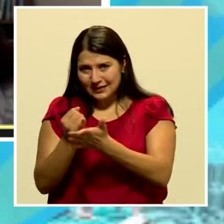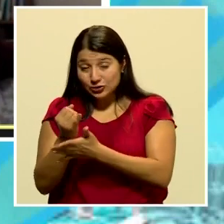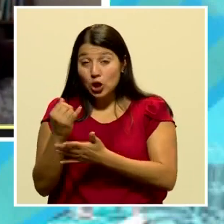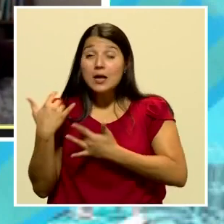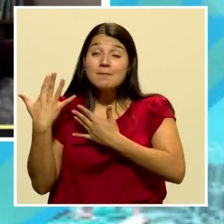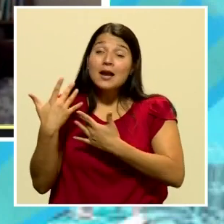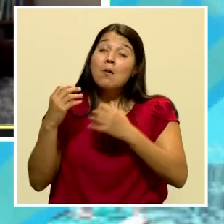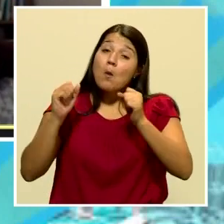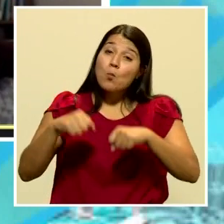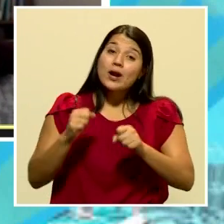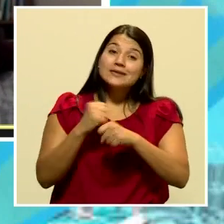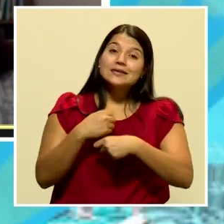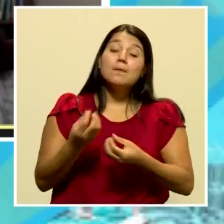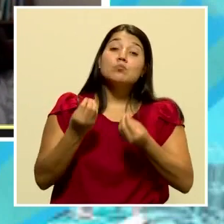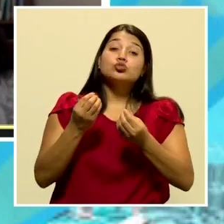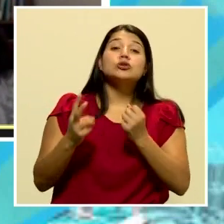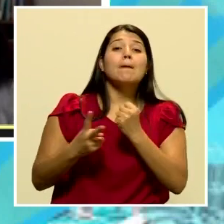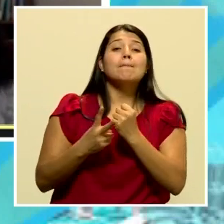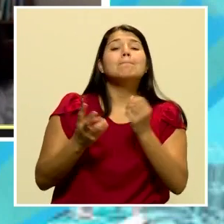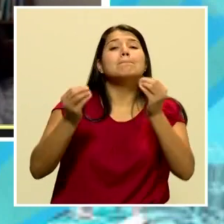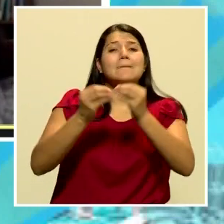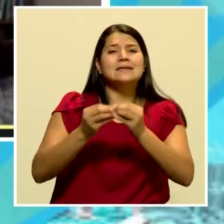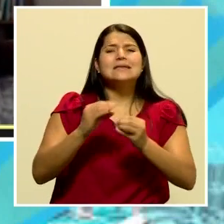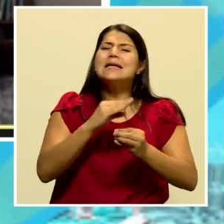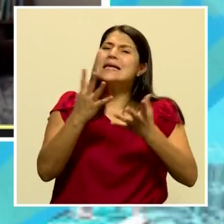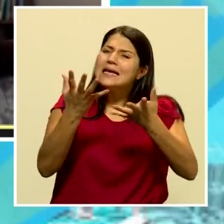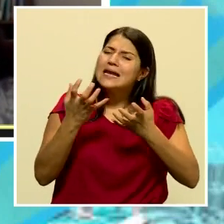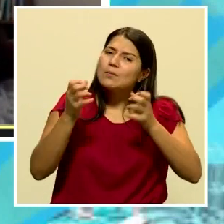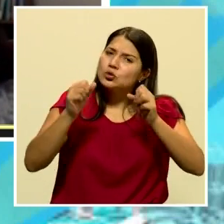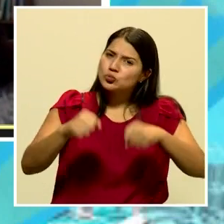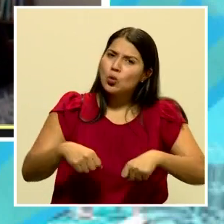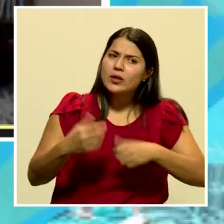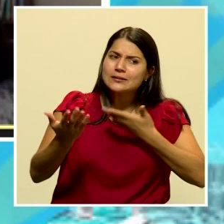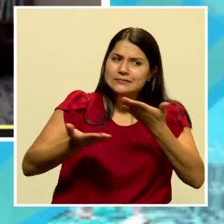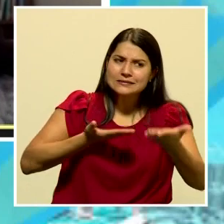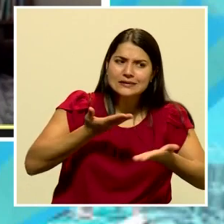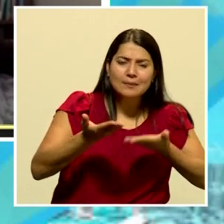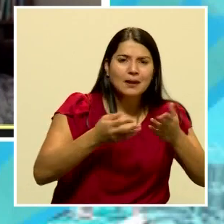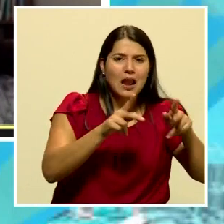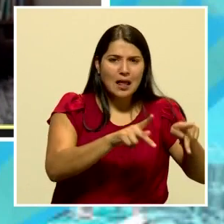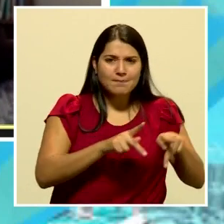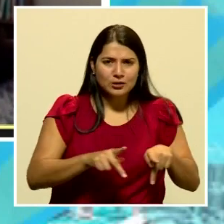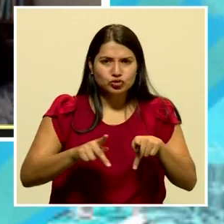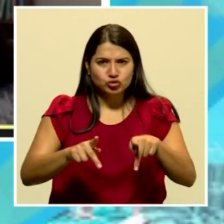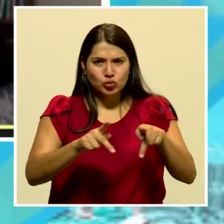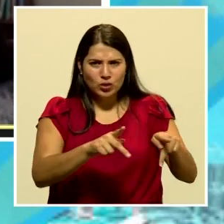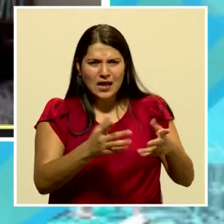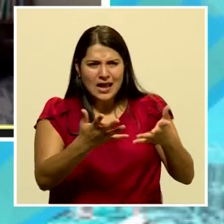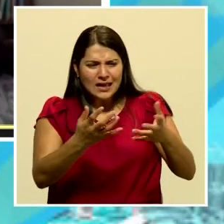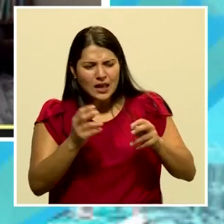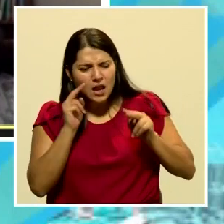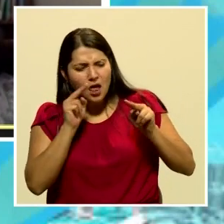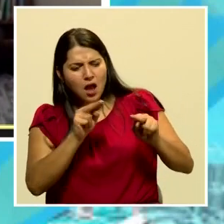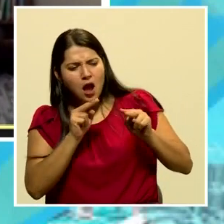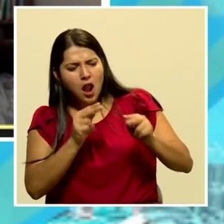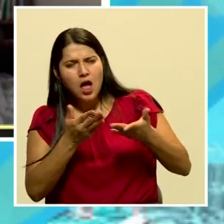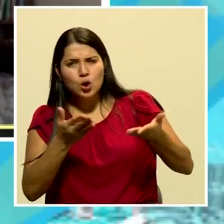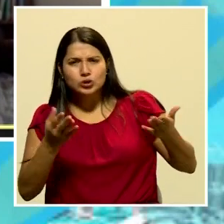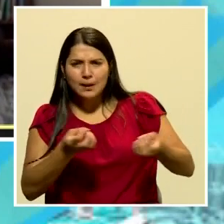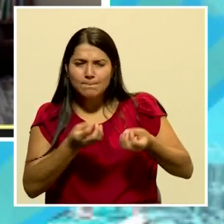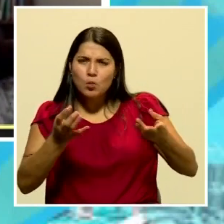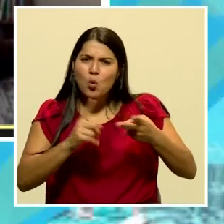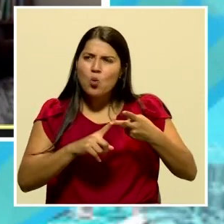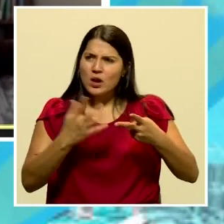que haya muchas más y lo que queremos es ponernos al servicio de la gente que quiere vigilar lo público, de la gente que